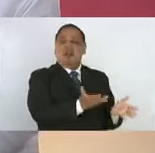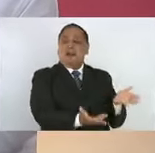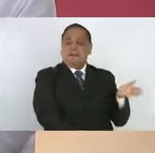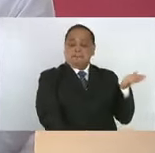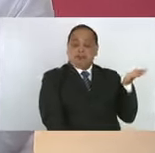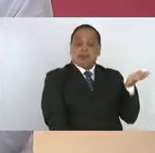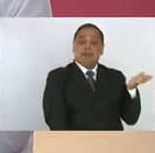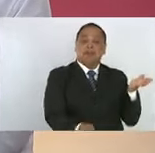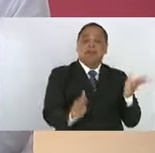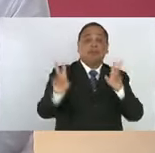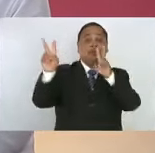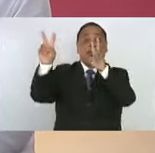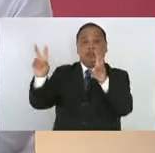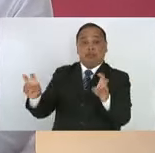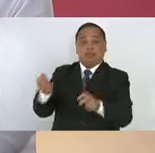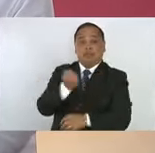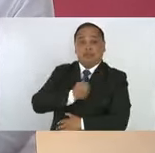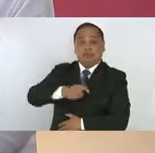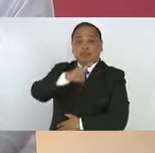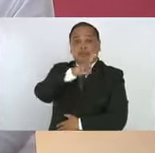la educación y la salud,